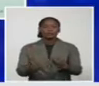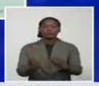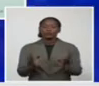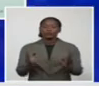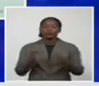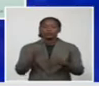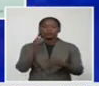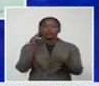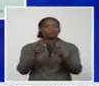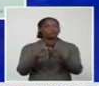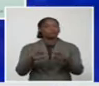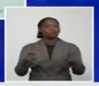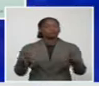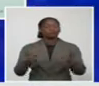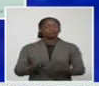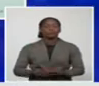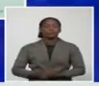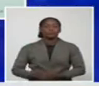elevada transmisión.